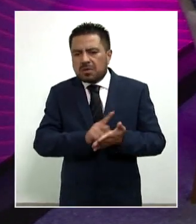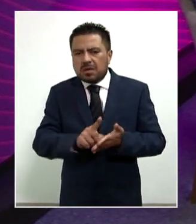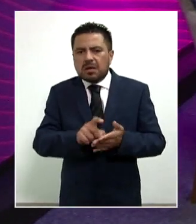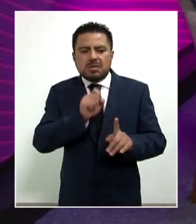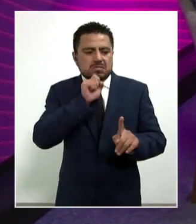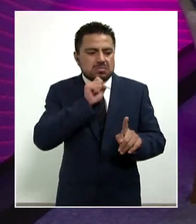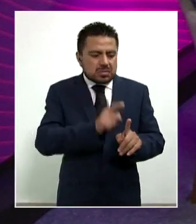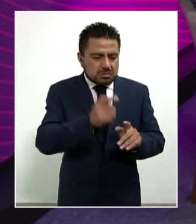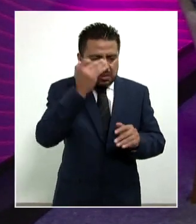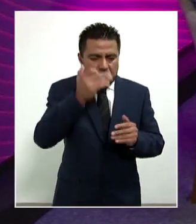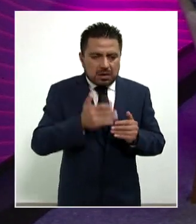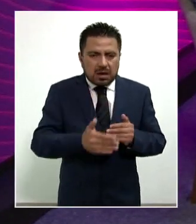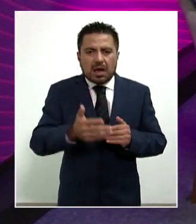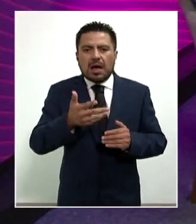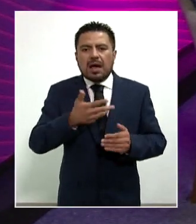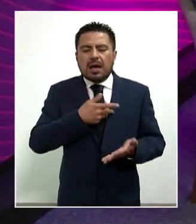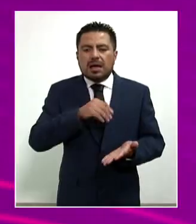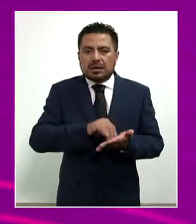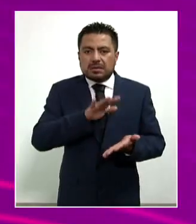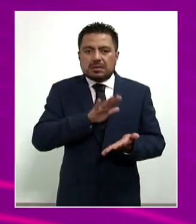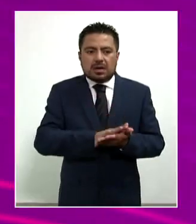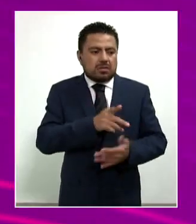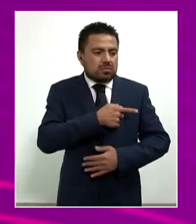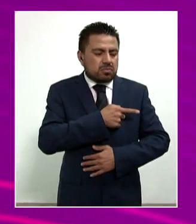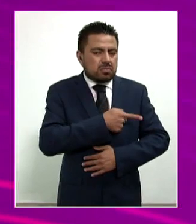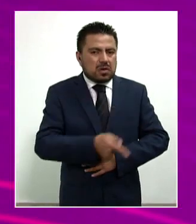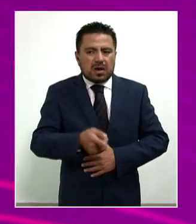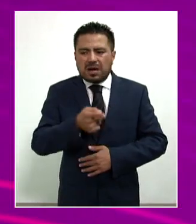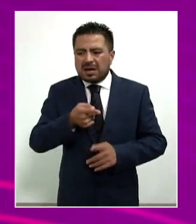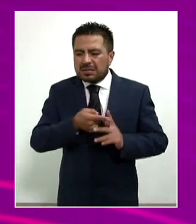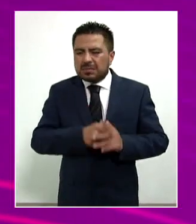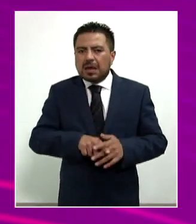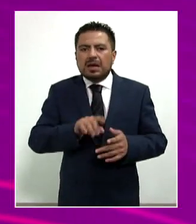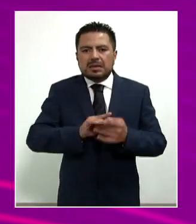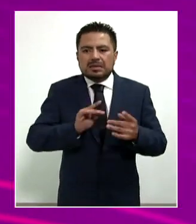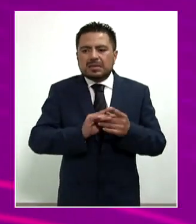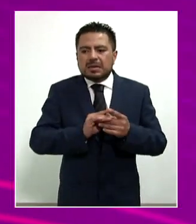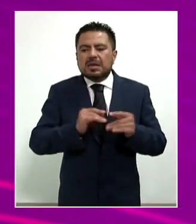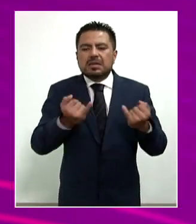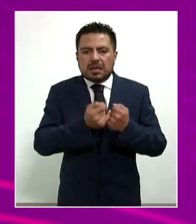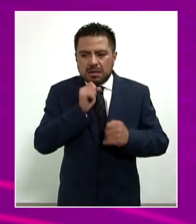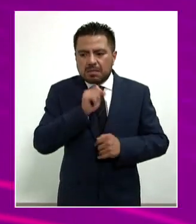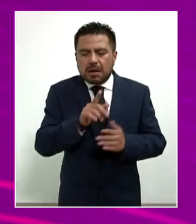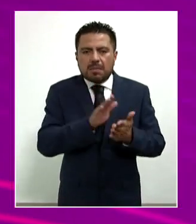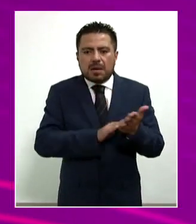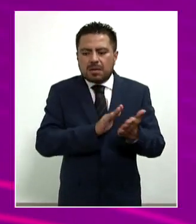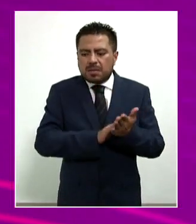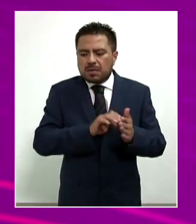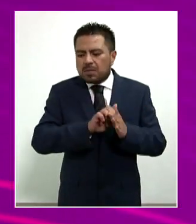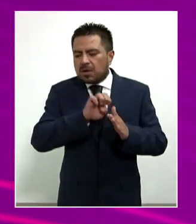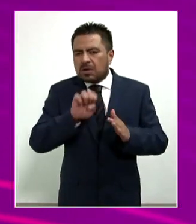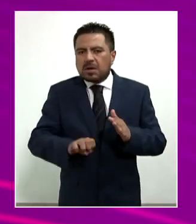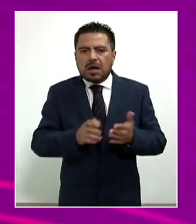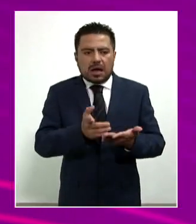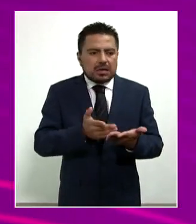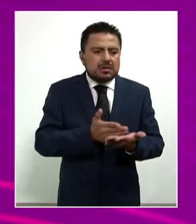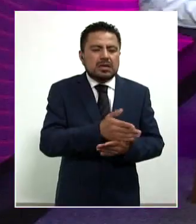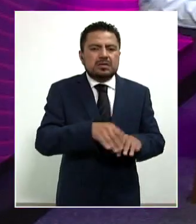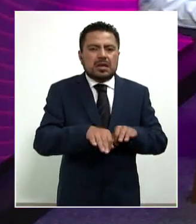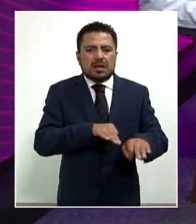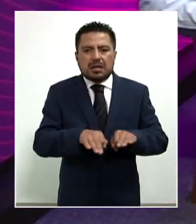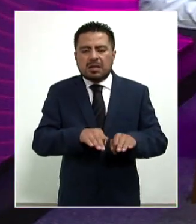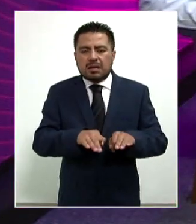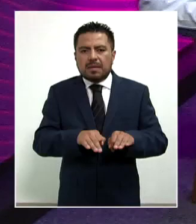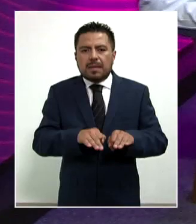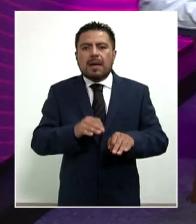al mismo tiempo hay una estigmatización de la pobreza, decíamos al principio, que también juega un papel, por ejemplo, en el acceso al trabajo,